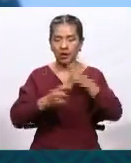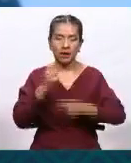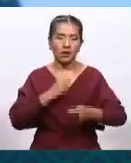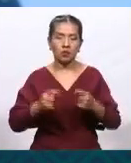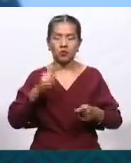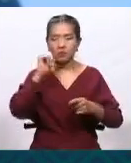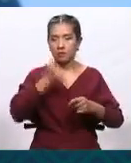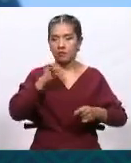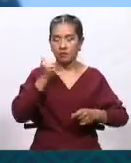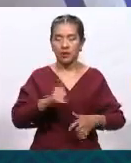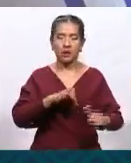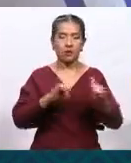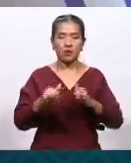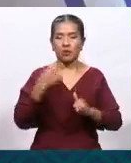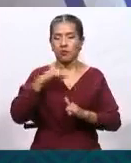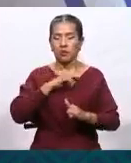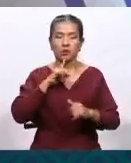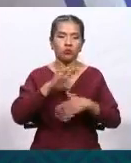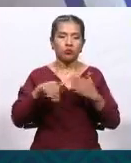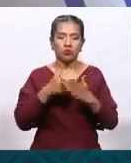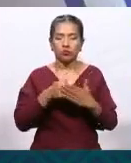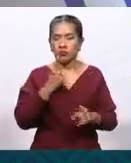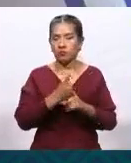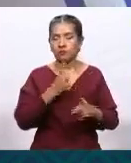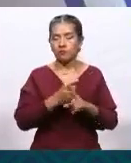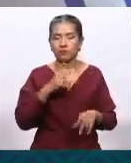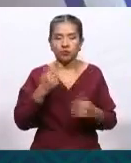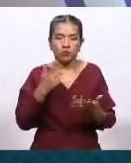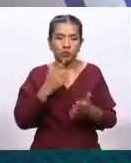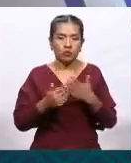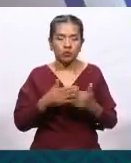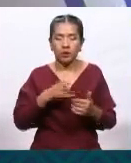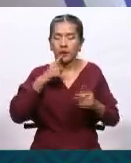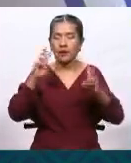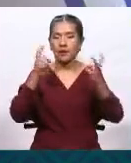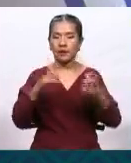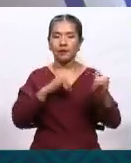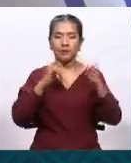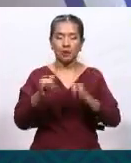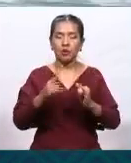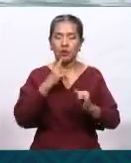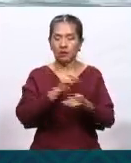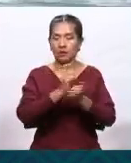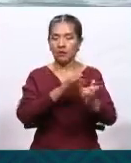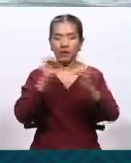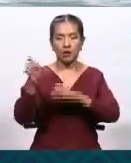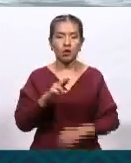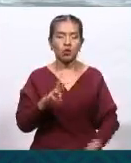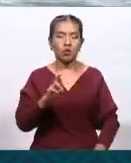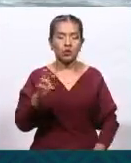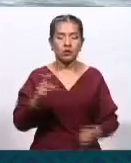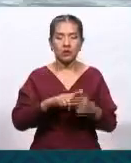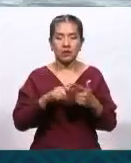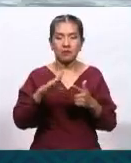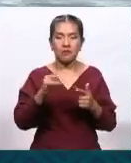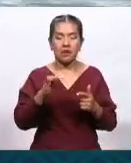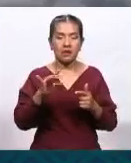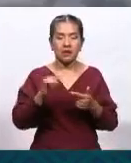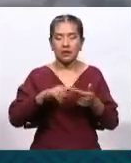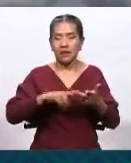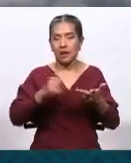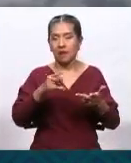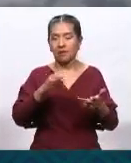están llegando para que inicien el recorrido hacia el lago Titicaca, luego se van a Rurrenabaque, a Madidi y a Pampas, se